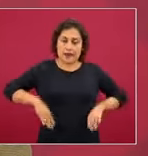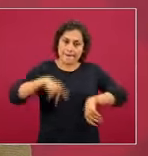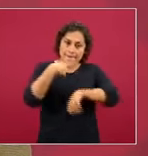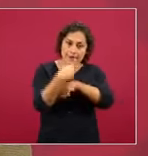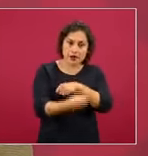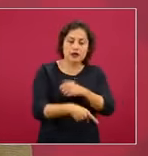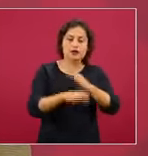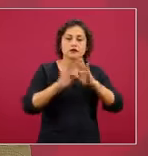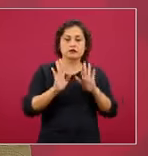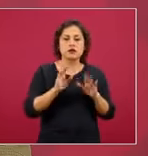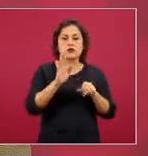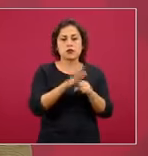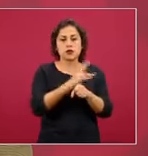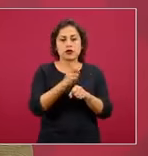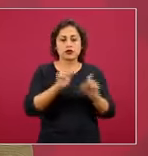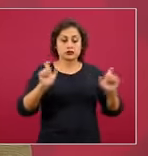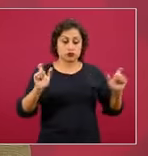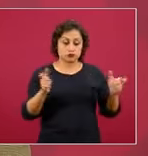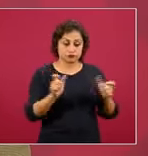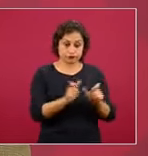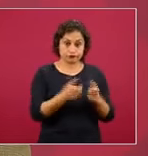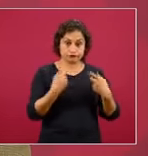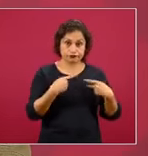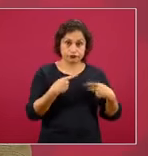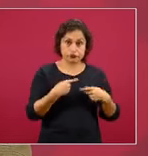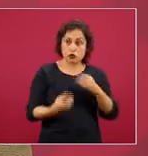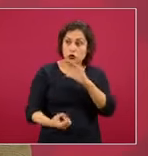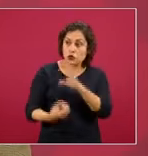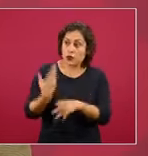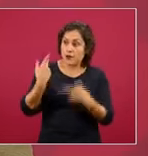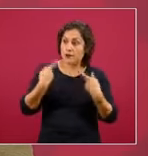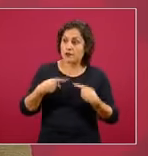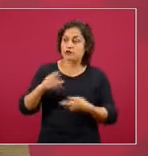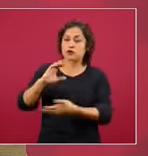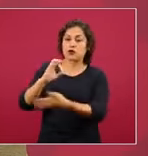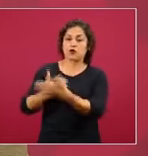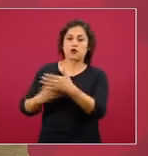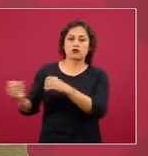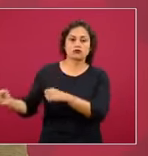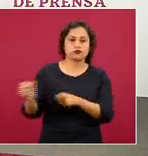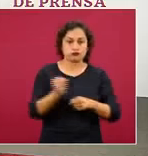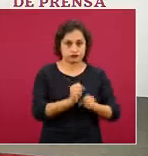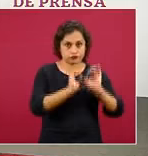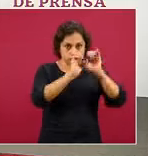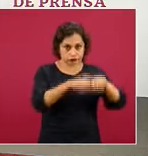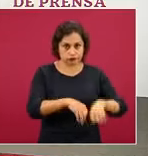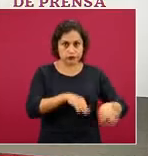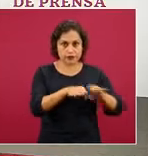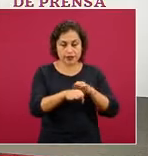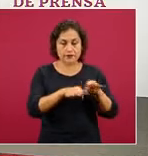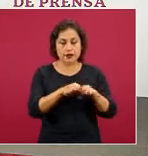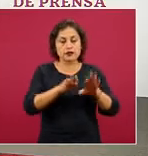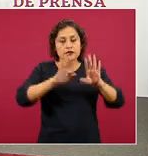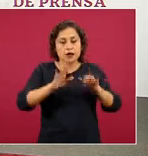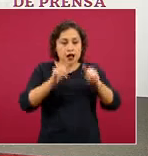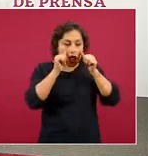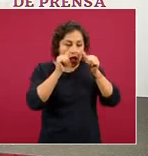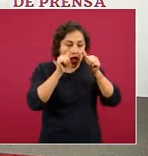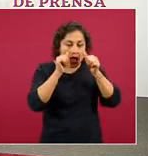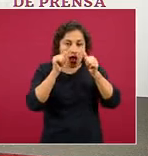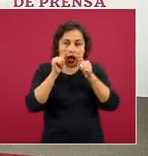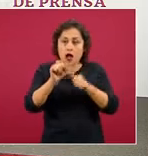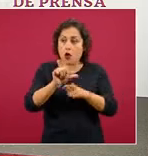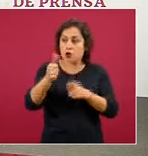mermó mucho la cantidad de personal y se tuvo que contratar, ¿no? Y claramente pues se sigue tratando de cubrir más contratos, se